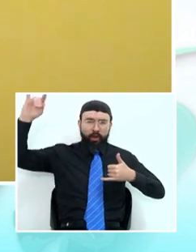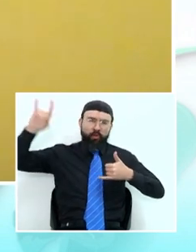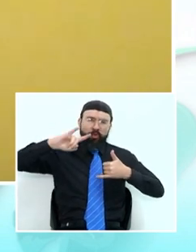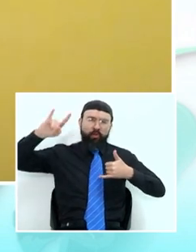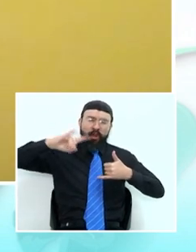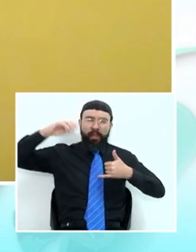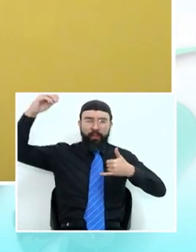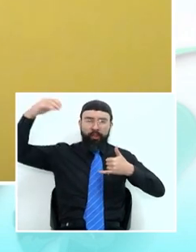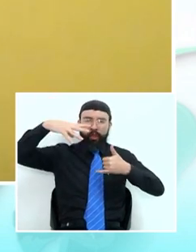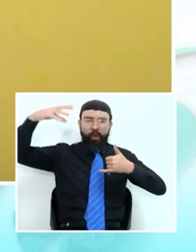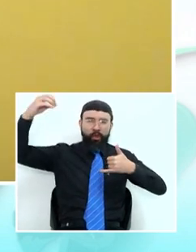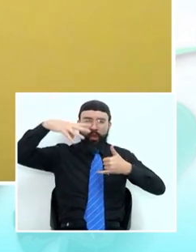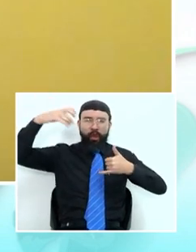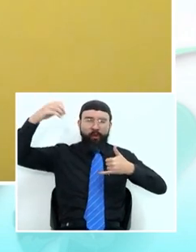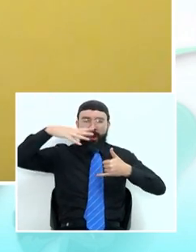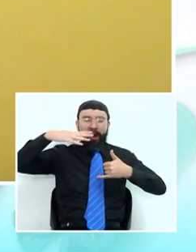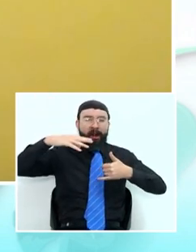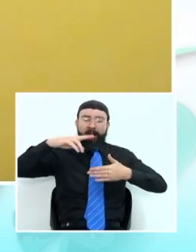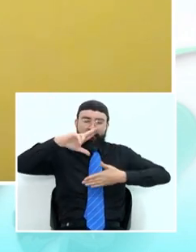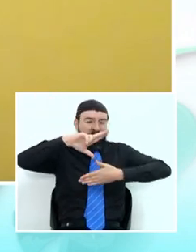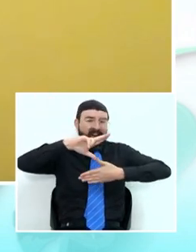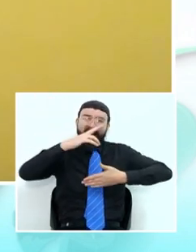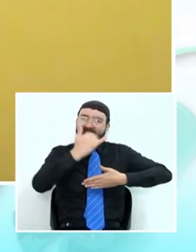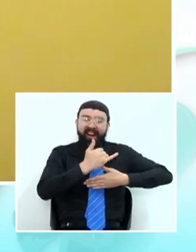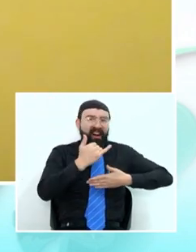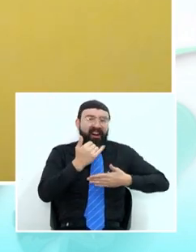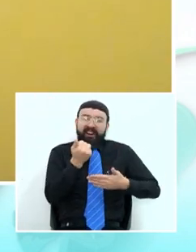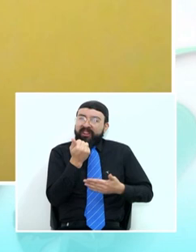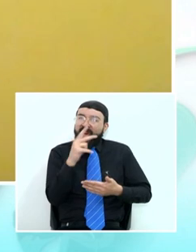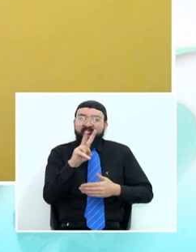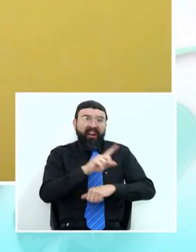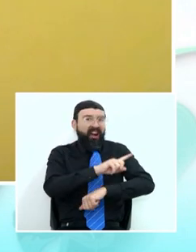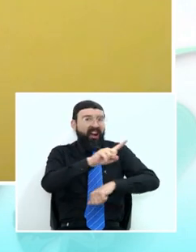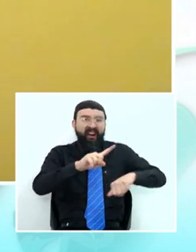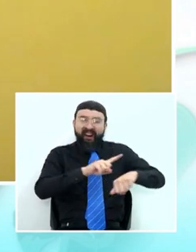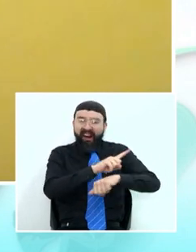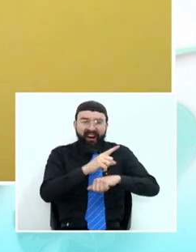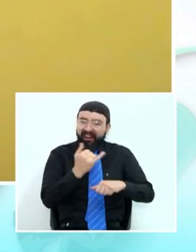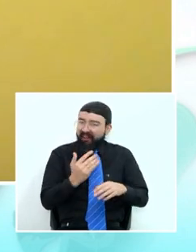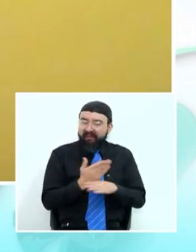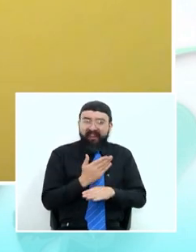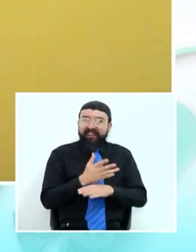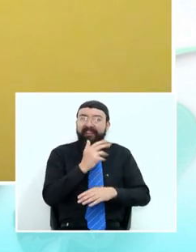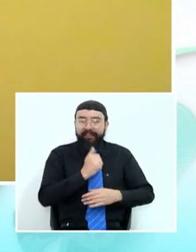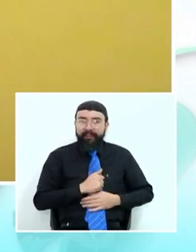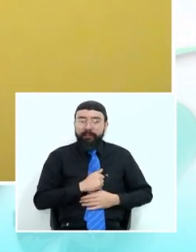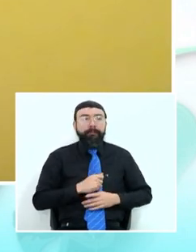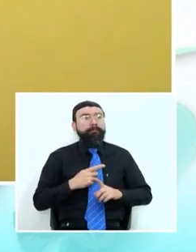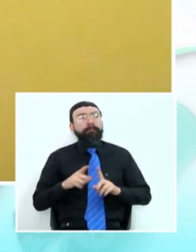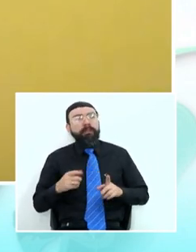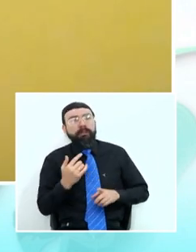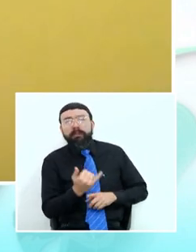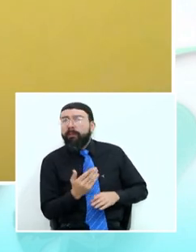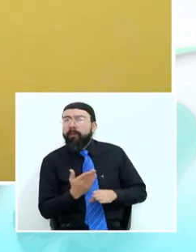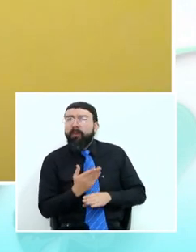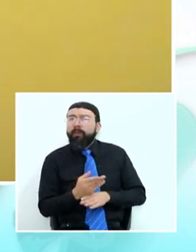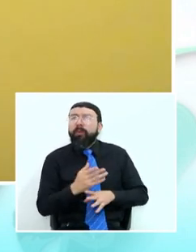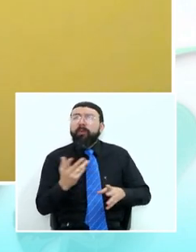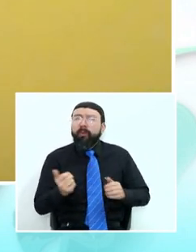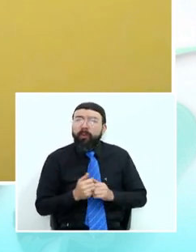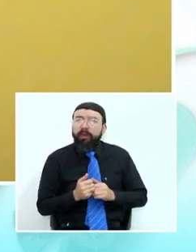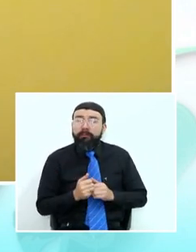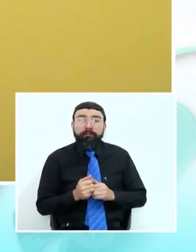de prácticamente 12 horas, no hay ese problema. Pero el problema suscita en que